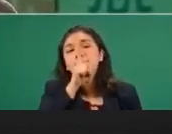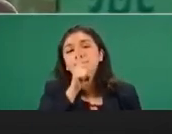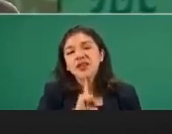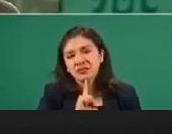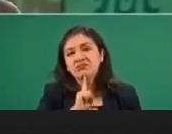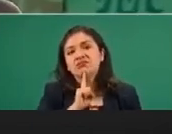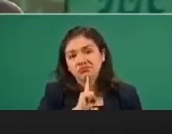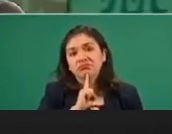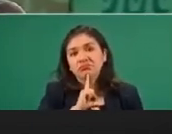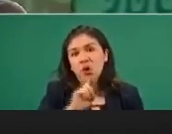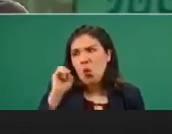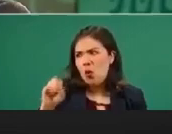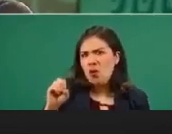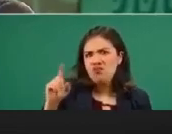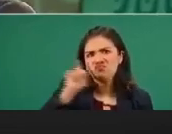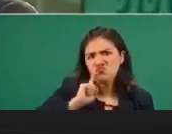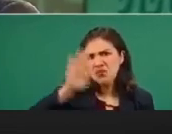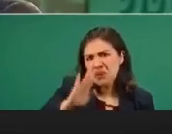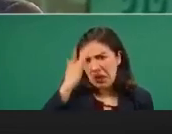o es maga,